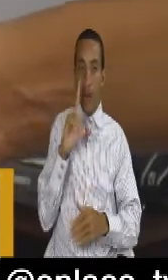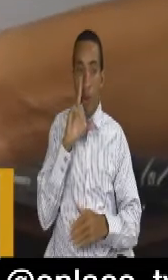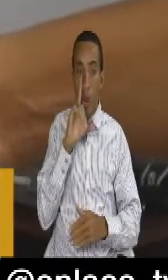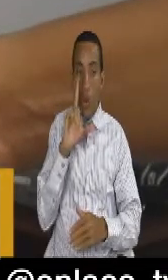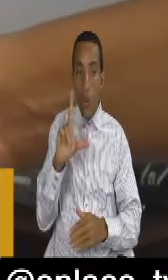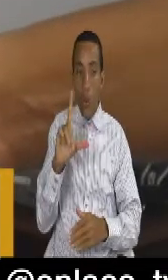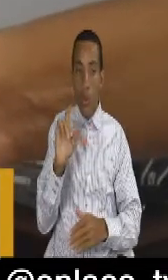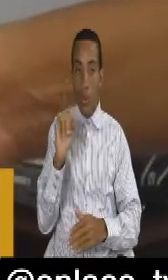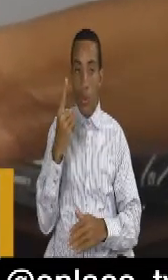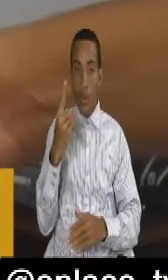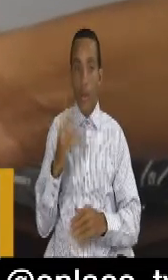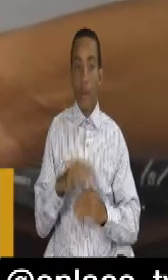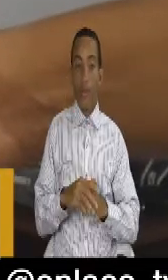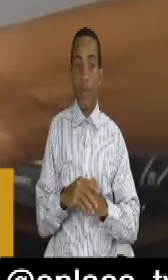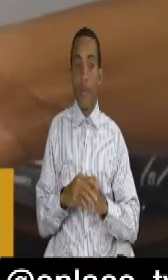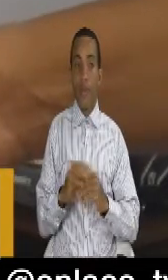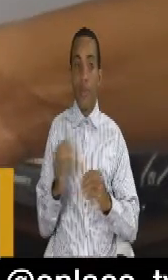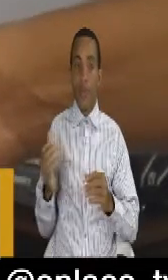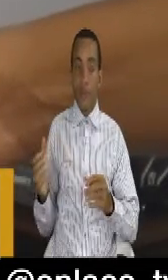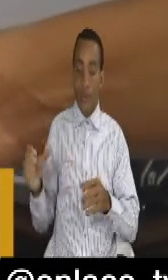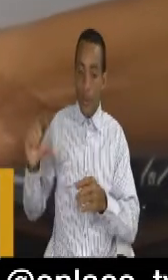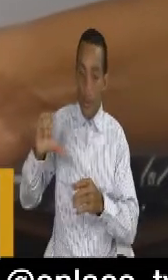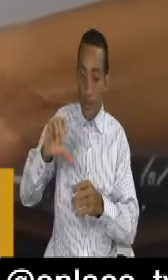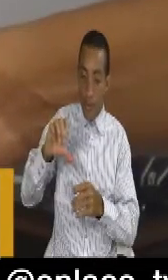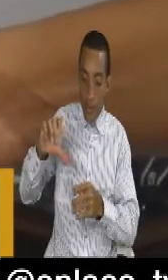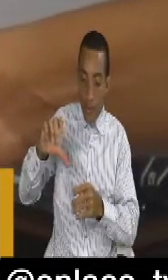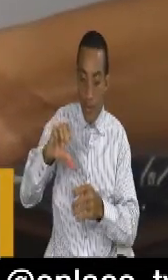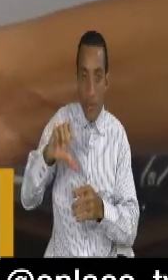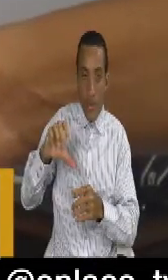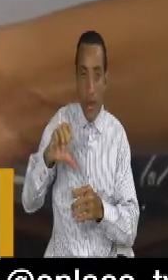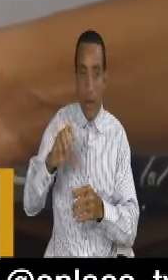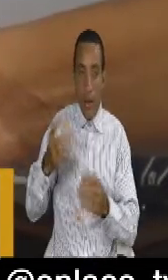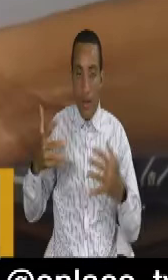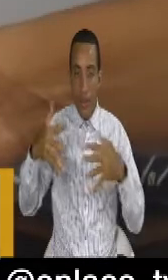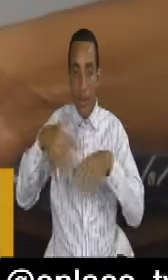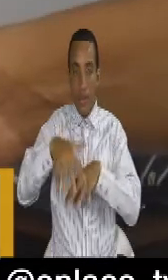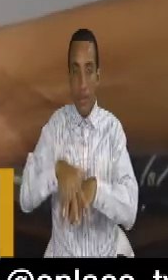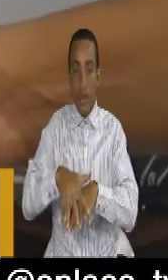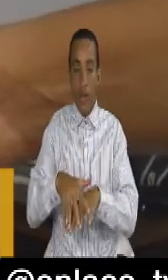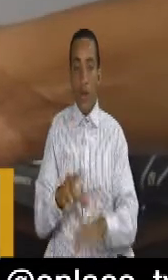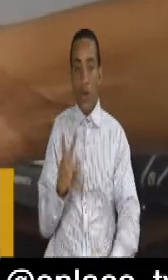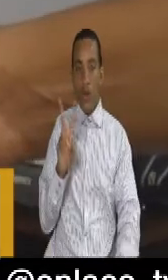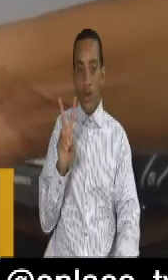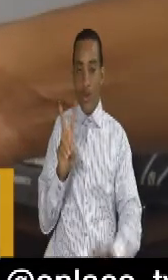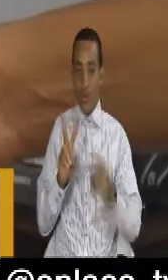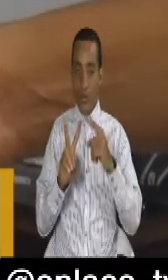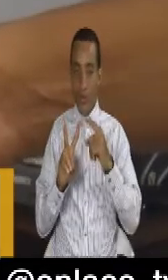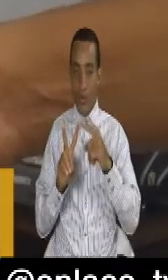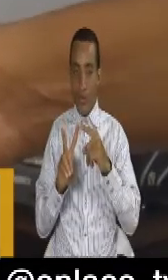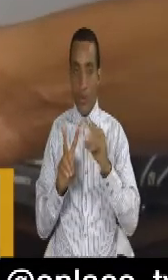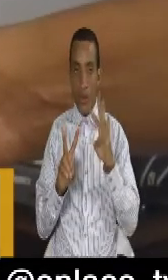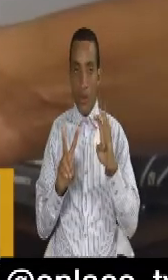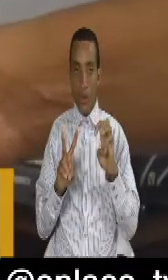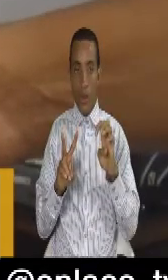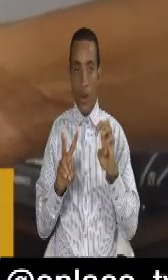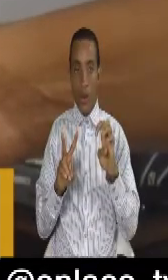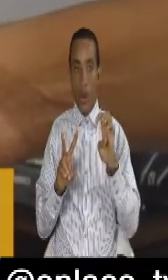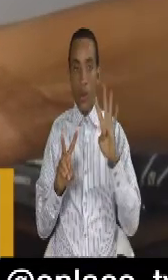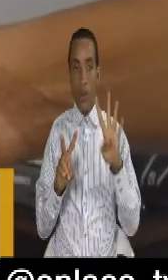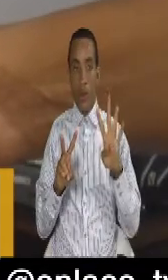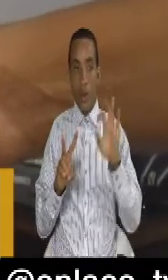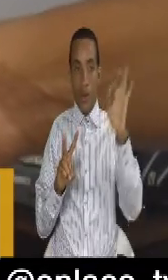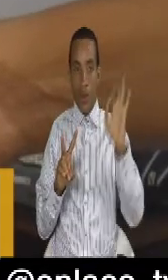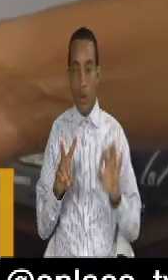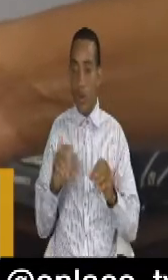se estableció una mezcla para la gasolina oxigenada que tenía dos componentes. Tenía un 94% de gasolina